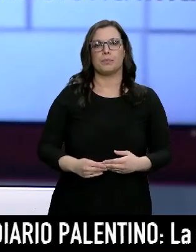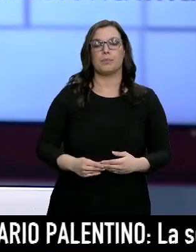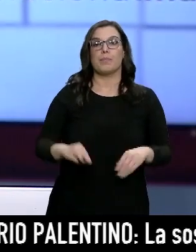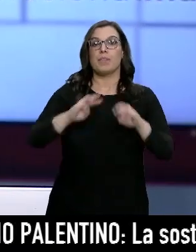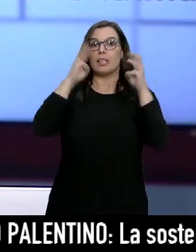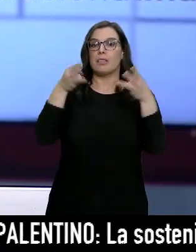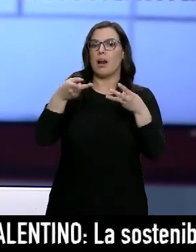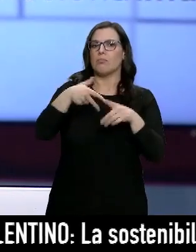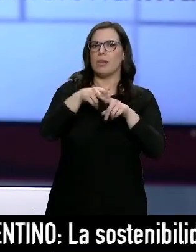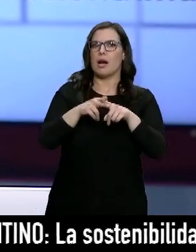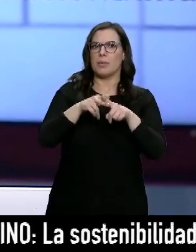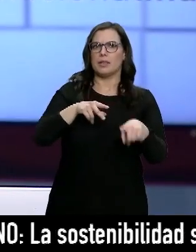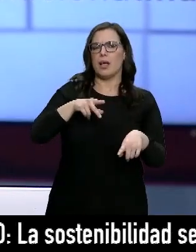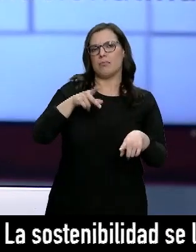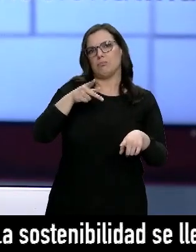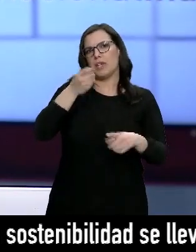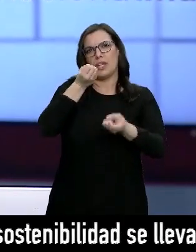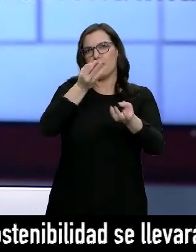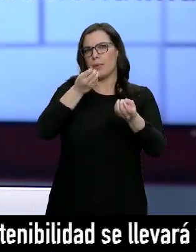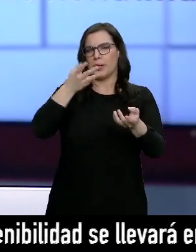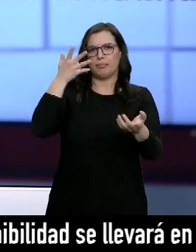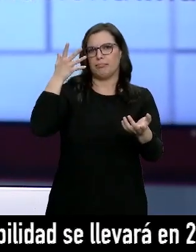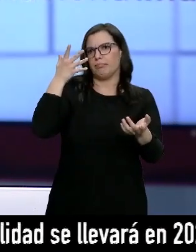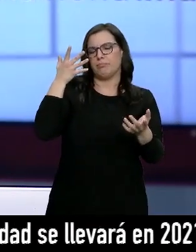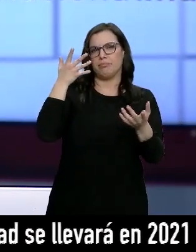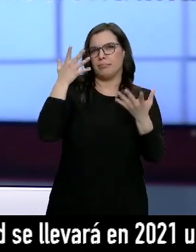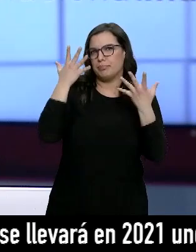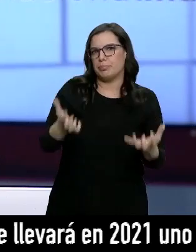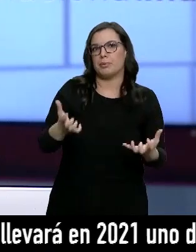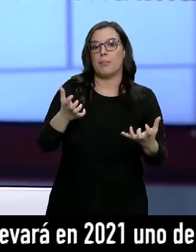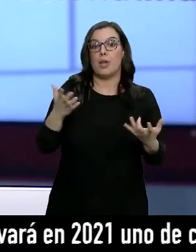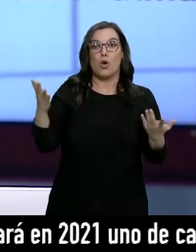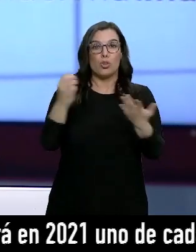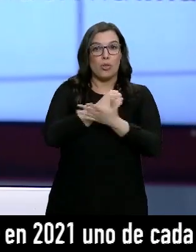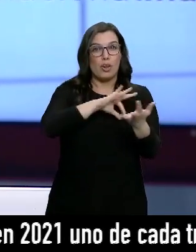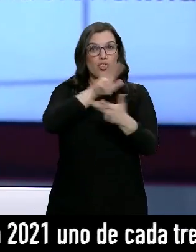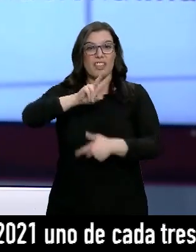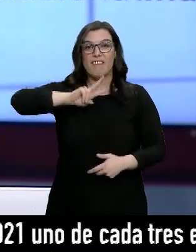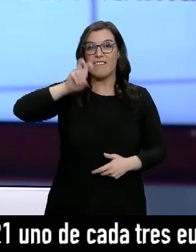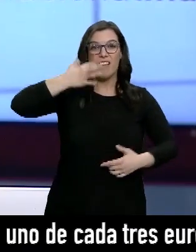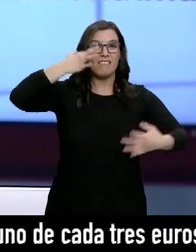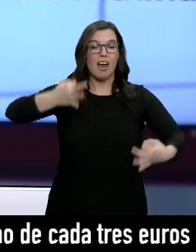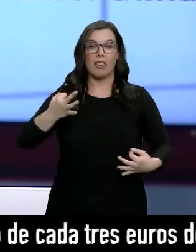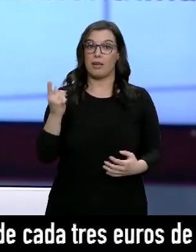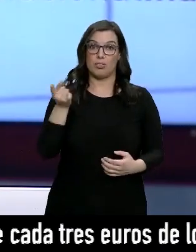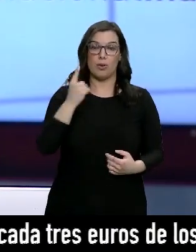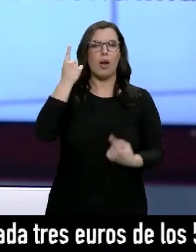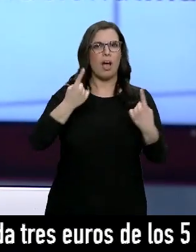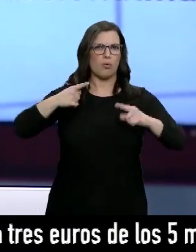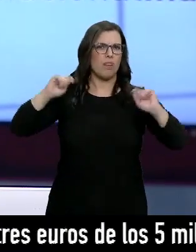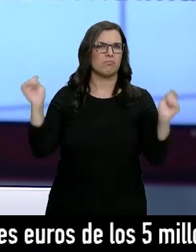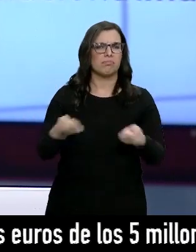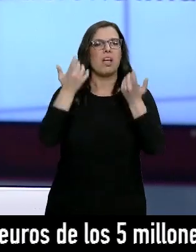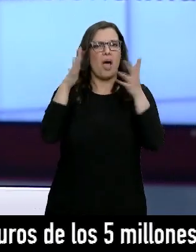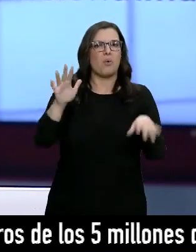Internet es una herramienta infinita de información, pero no todas las noticias que se publican en la red están contrastadas. Muchas incluso salen a la luz a sabiendas